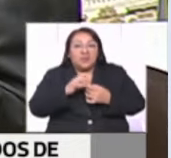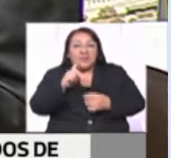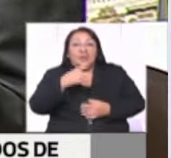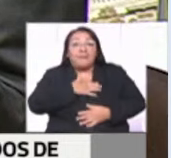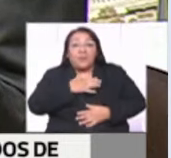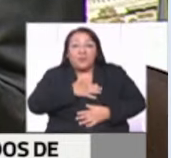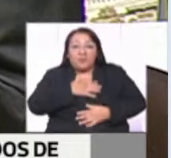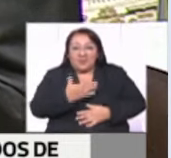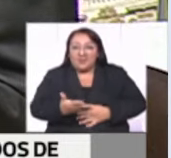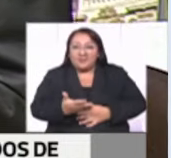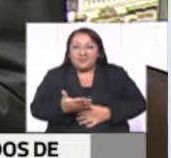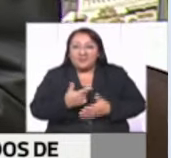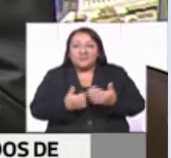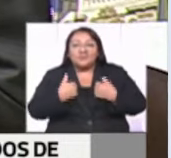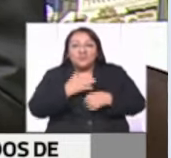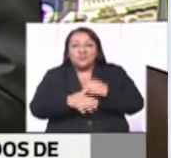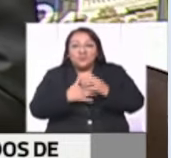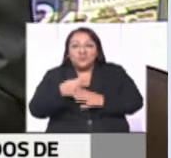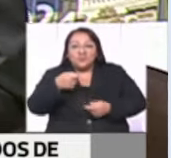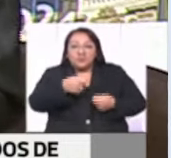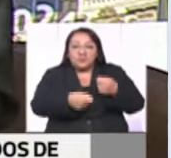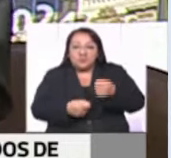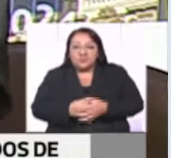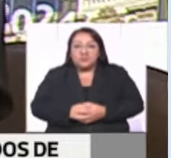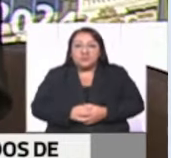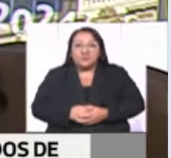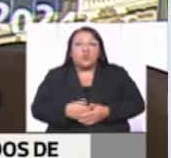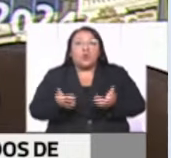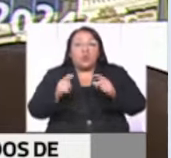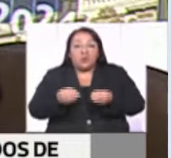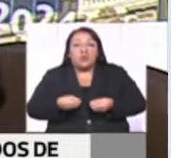propiedad que tiene todo aportante,